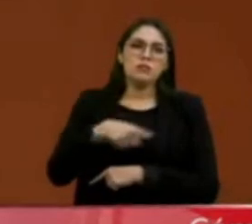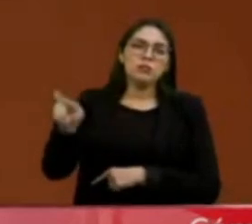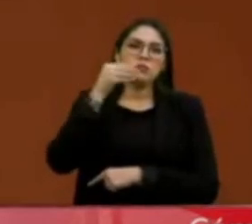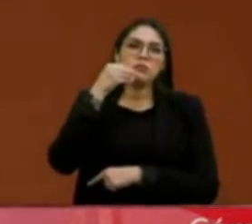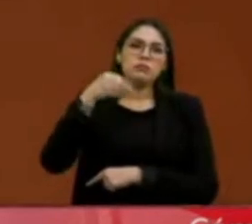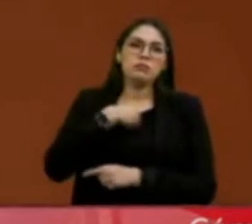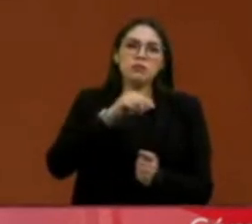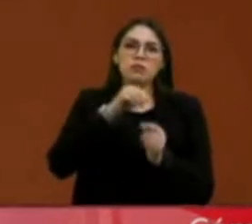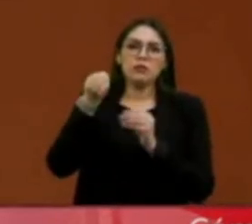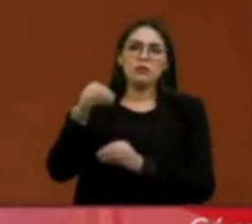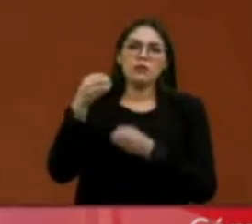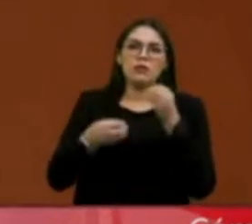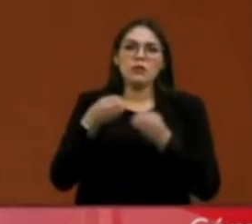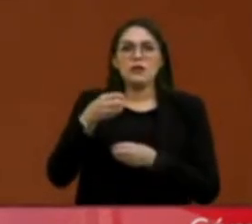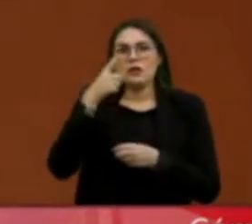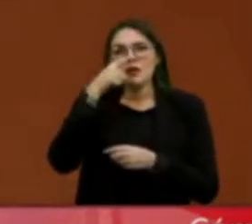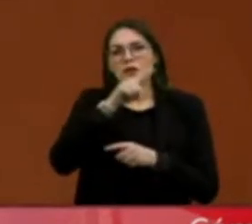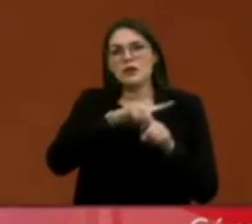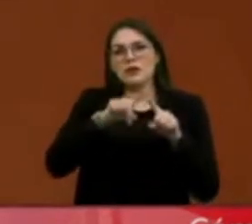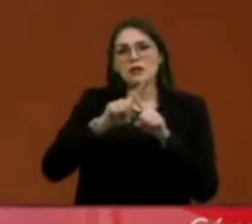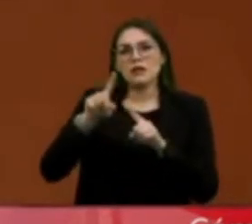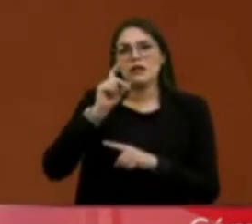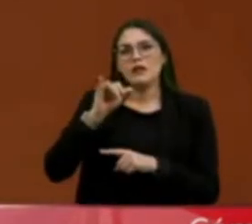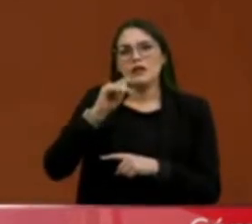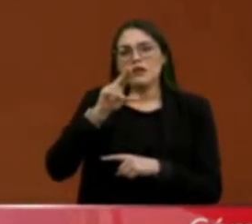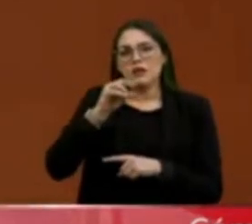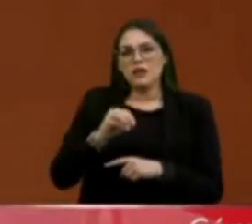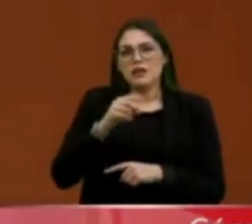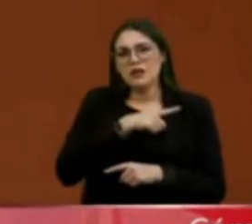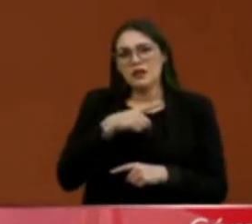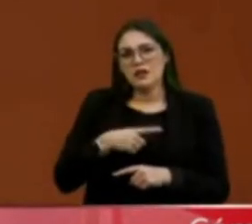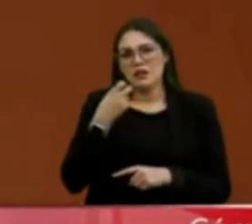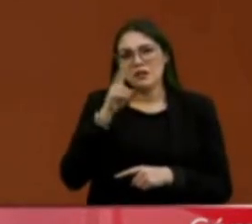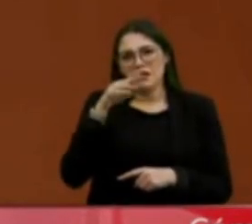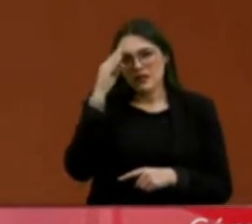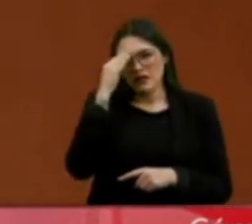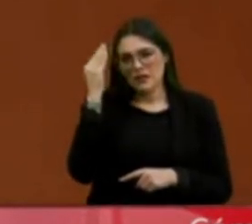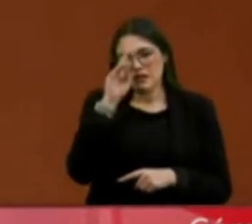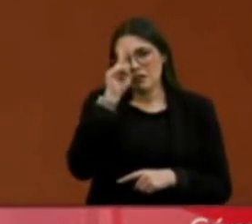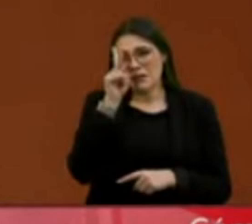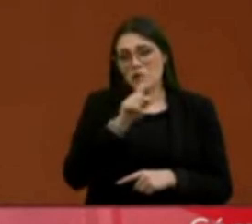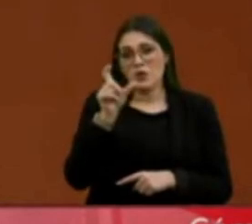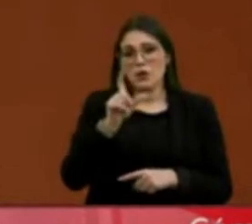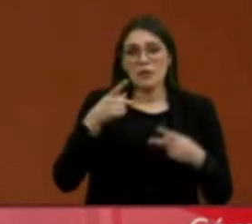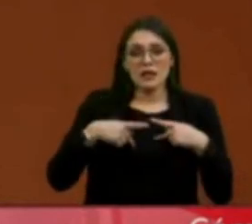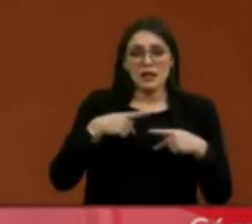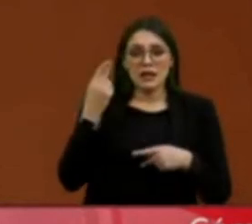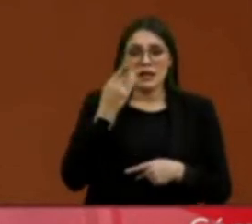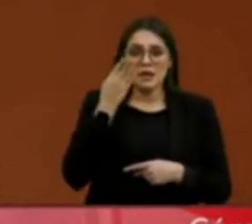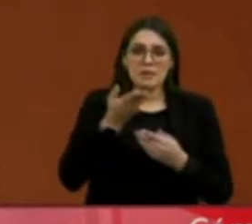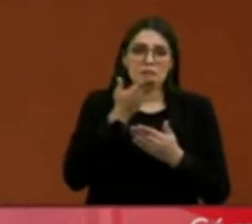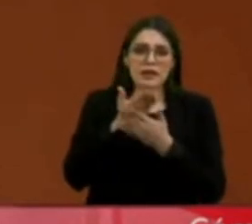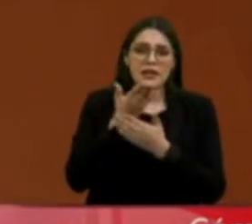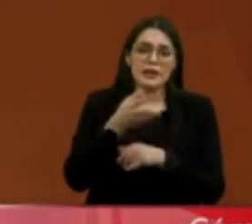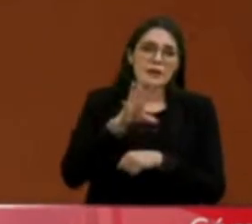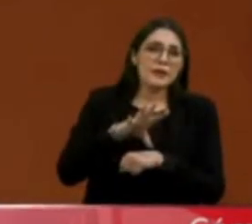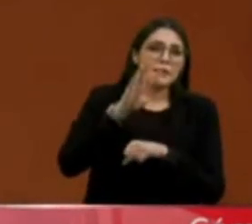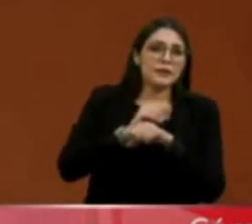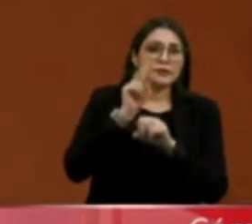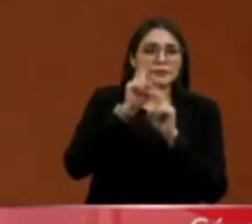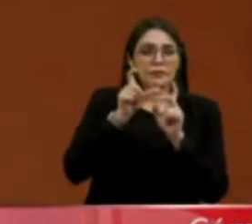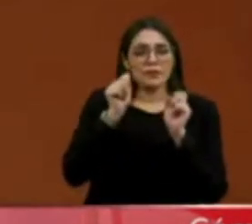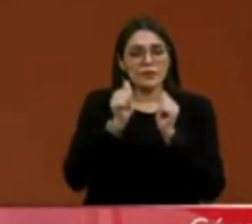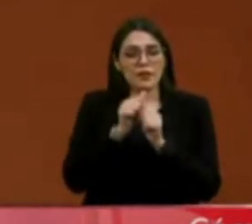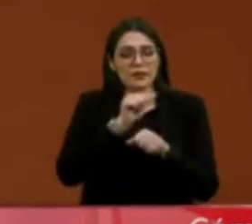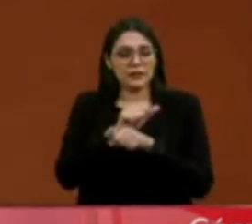de jueces o de magistrados de distrito o de circuito. Y eso será terrible porque cuando un ciudadano vaya a pedir la suspensión con un